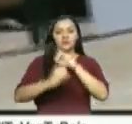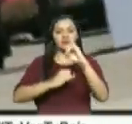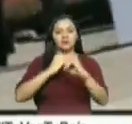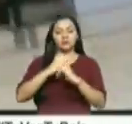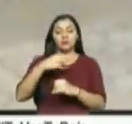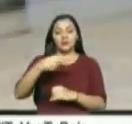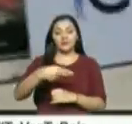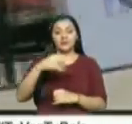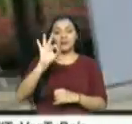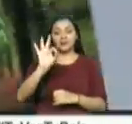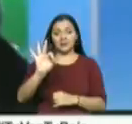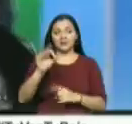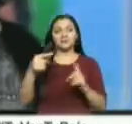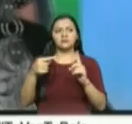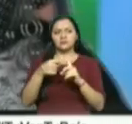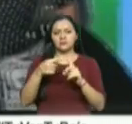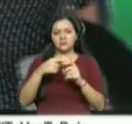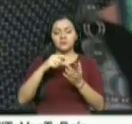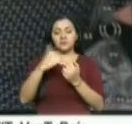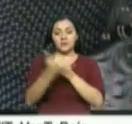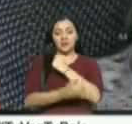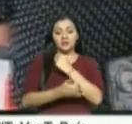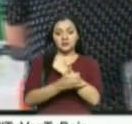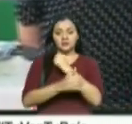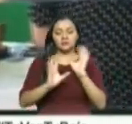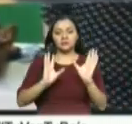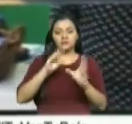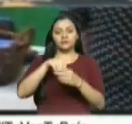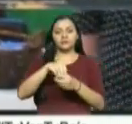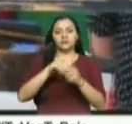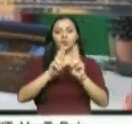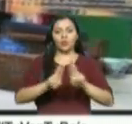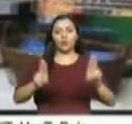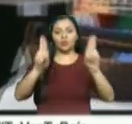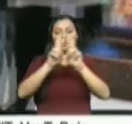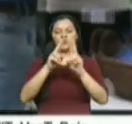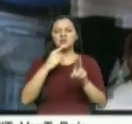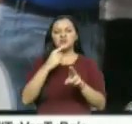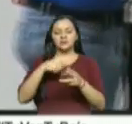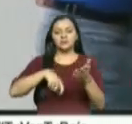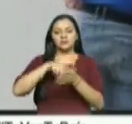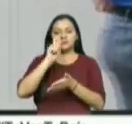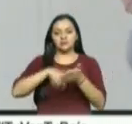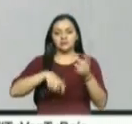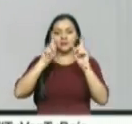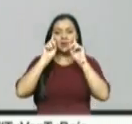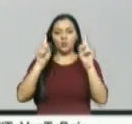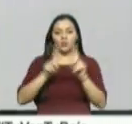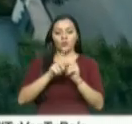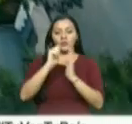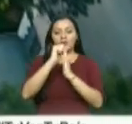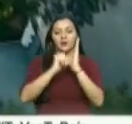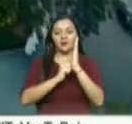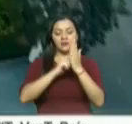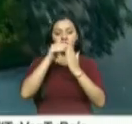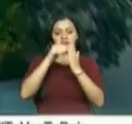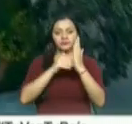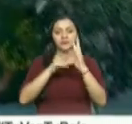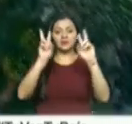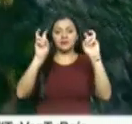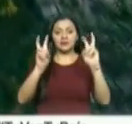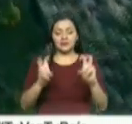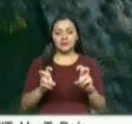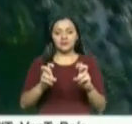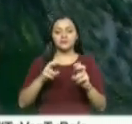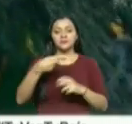3, cita donde los países miembros de la Organización de las Naciones Unidas suscribieron la nueva agenda urbana. En Hábitat